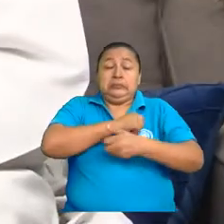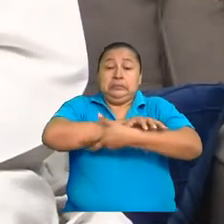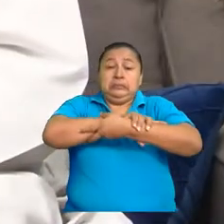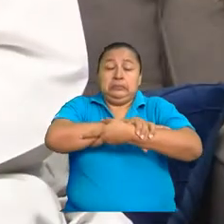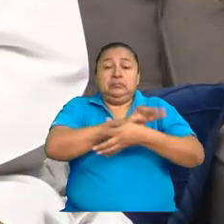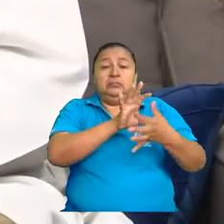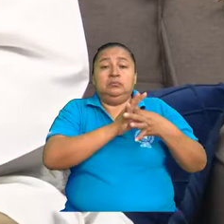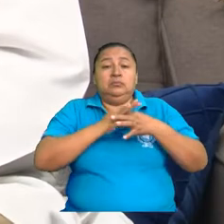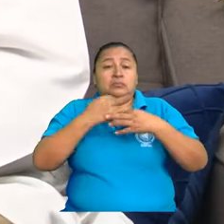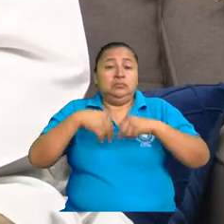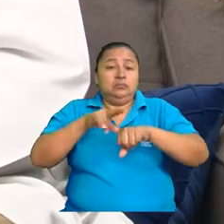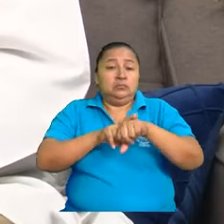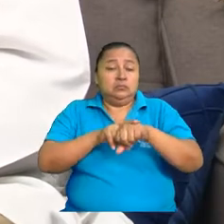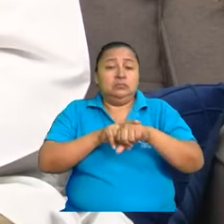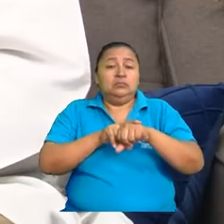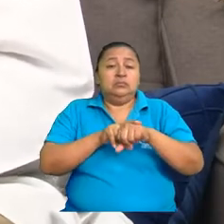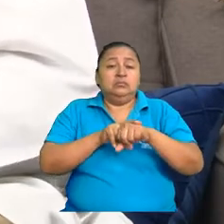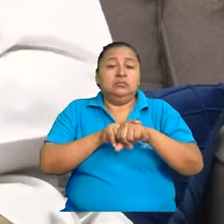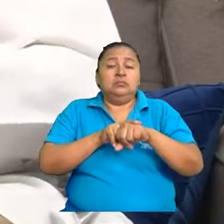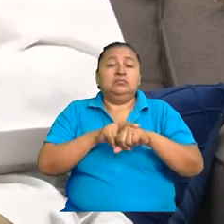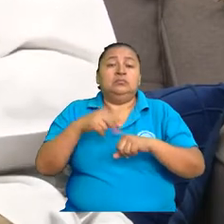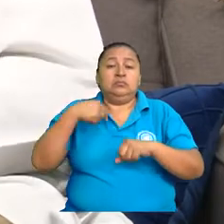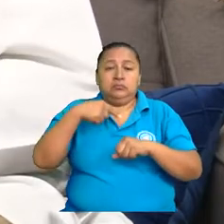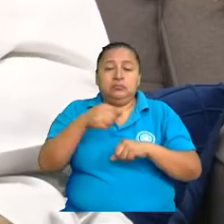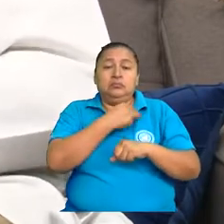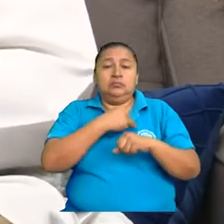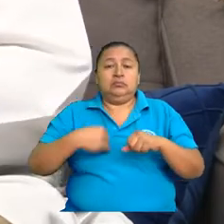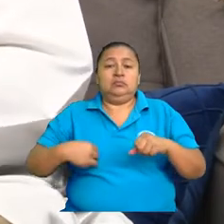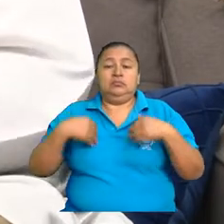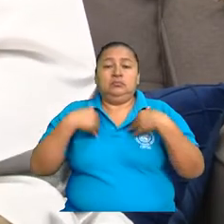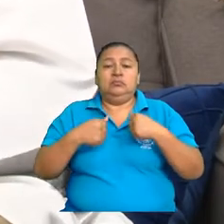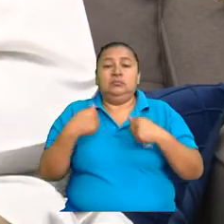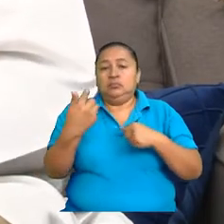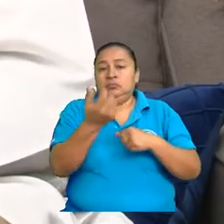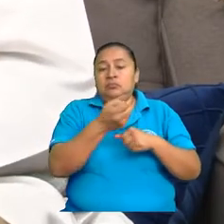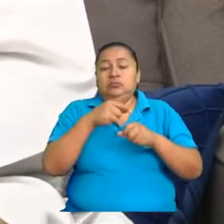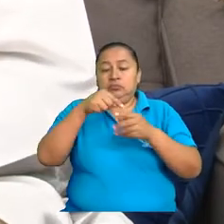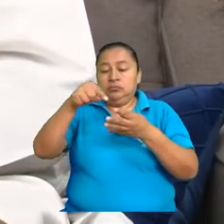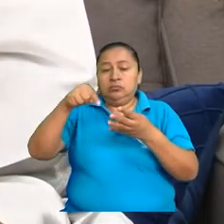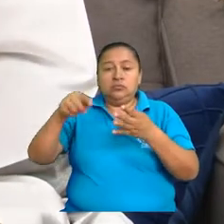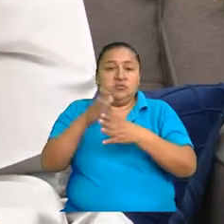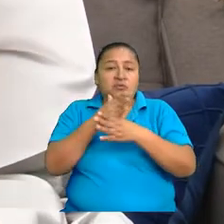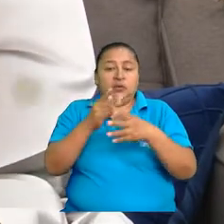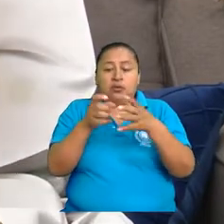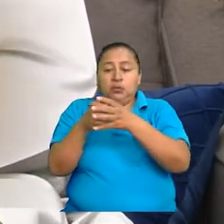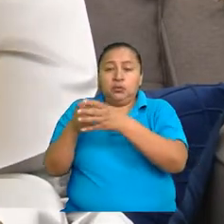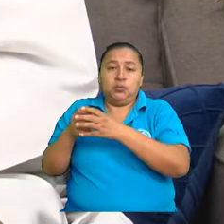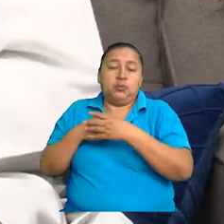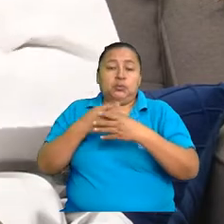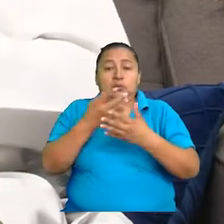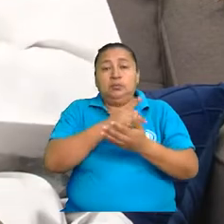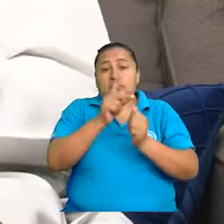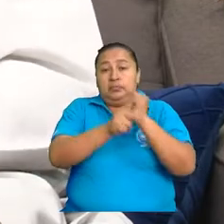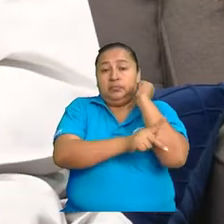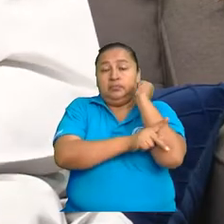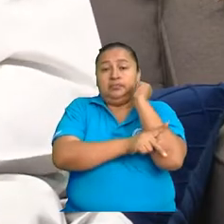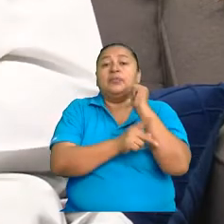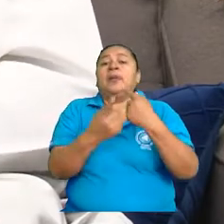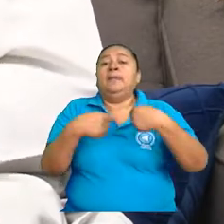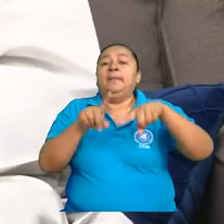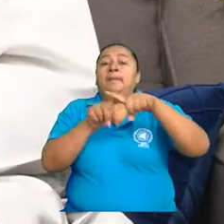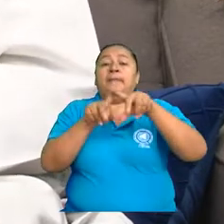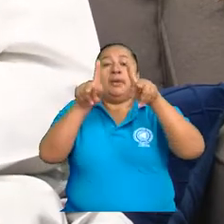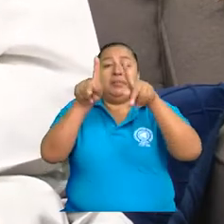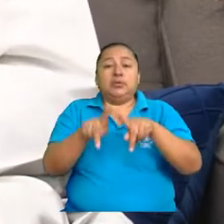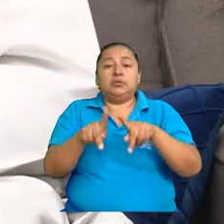Nacional, y el junto desde luego el Ministerio de Salud y todo el resto de los sectores del Estado, inclusive la población en